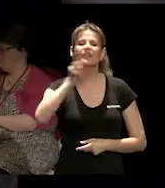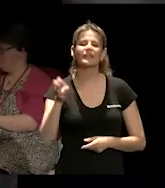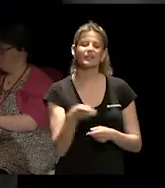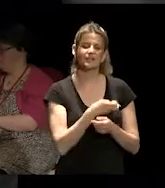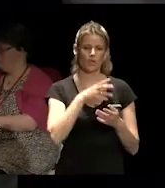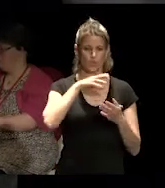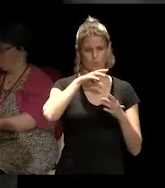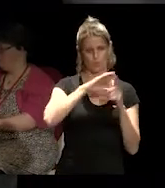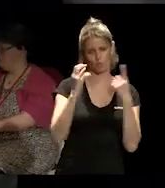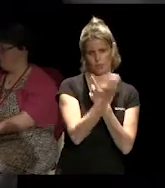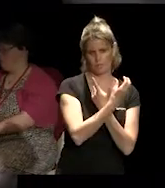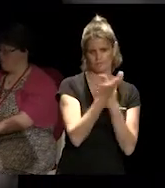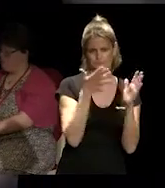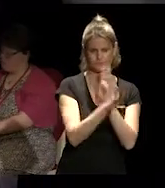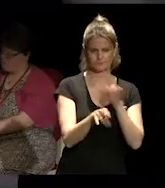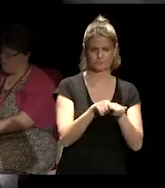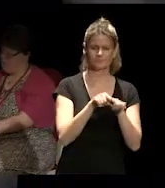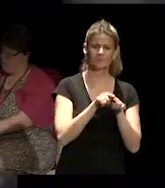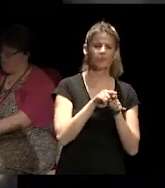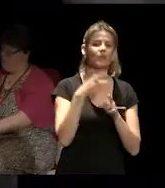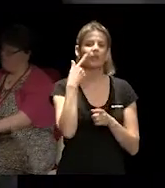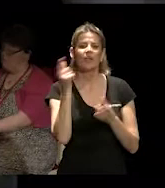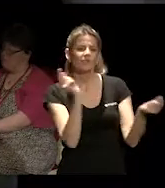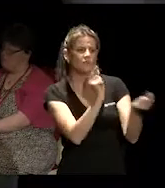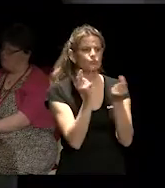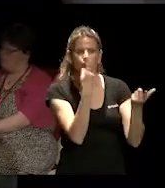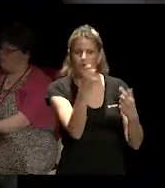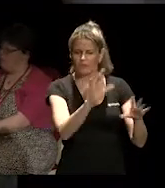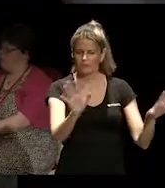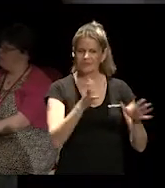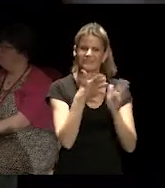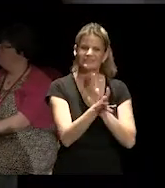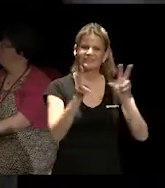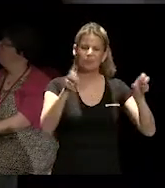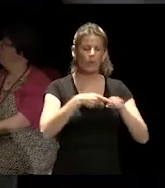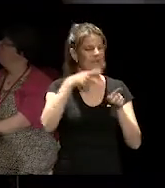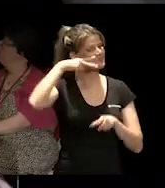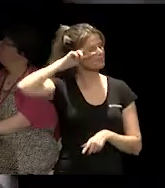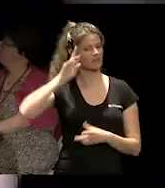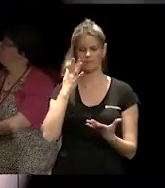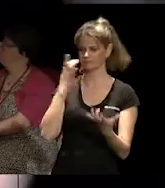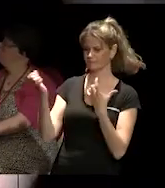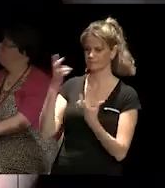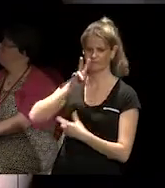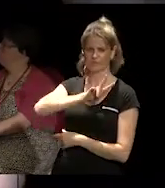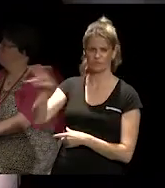la interculturalidad y la interreligiosidad en primer término, sino que la propia experiencia lo fuera.